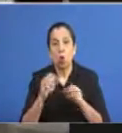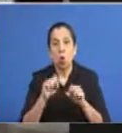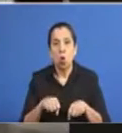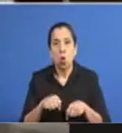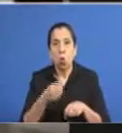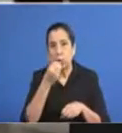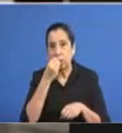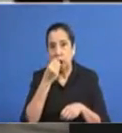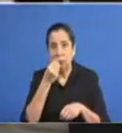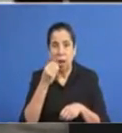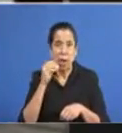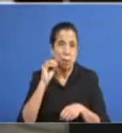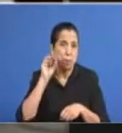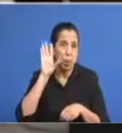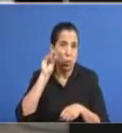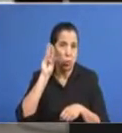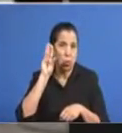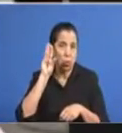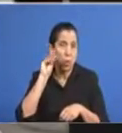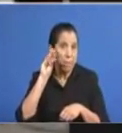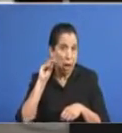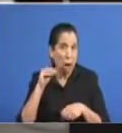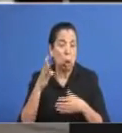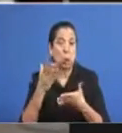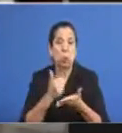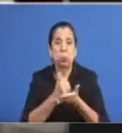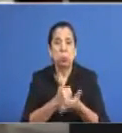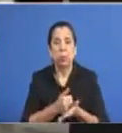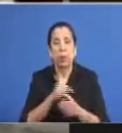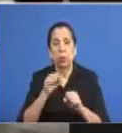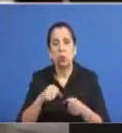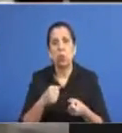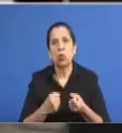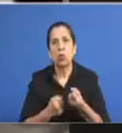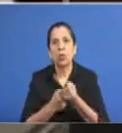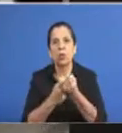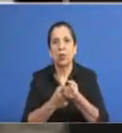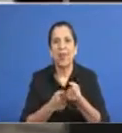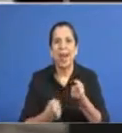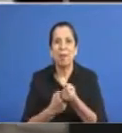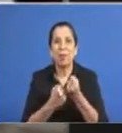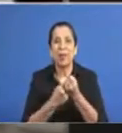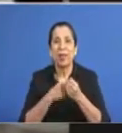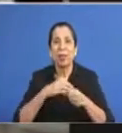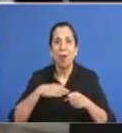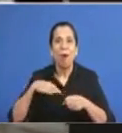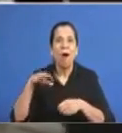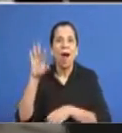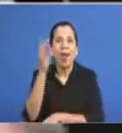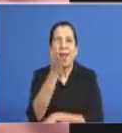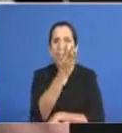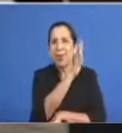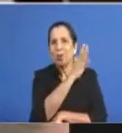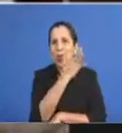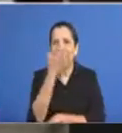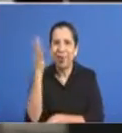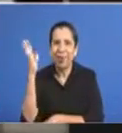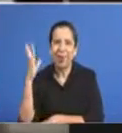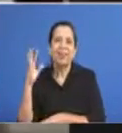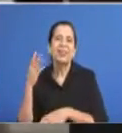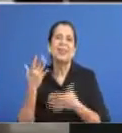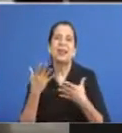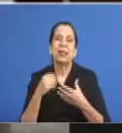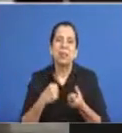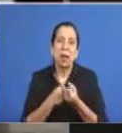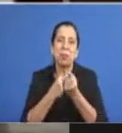de perro, puede ser diferentes tipos de ayudas para que nosotros podamos continuar apoyando a la naturaleza y al mismo tiempo apoyando a las personas en el trabajo